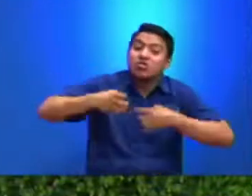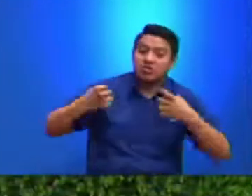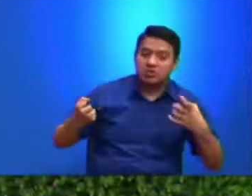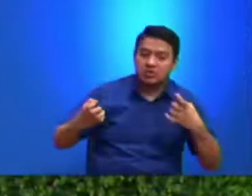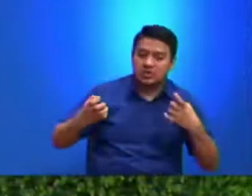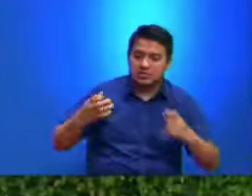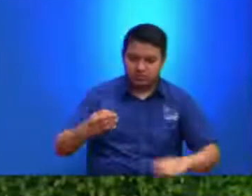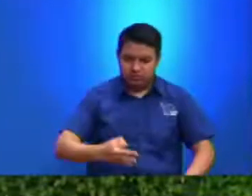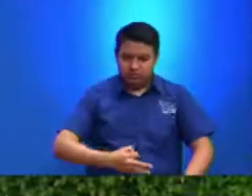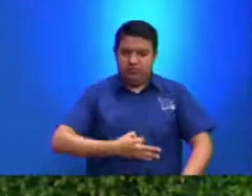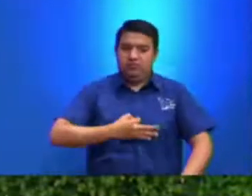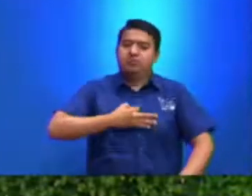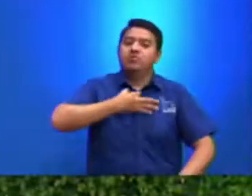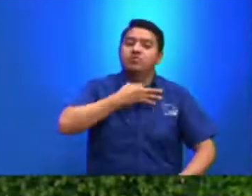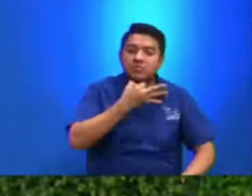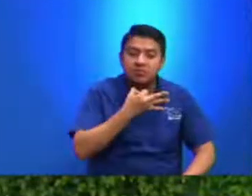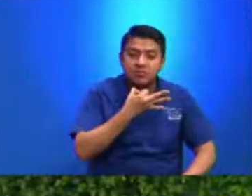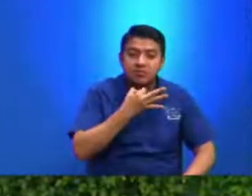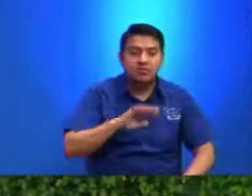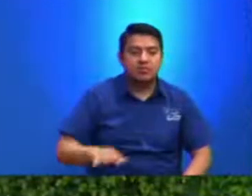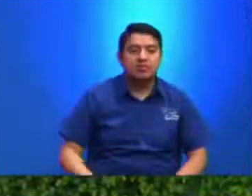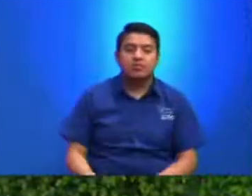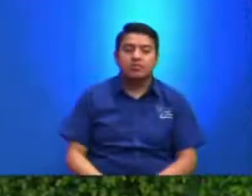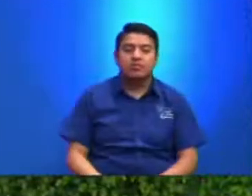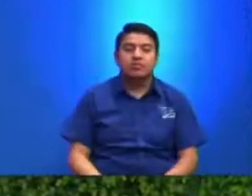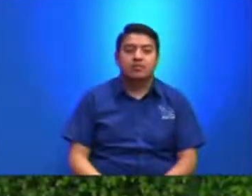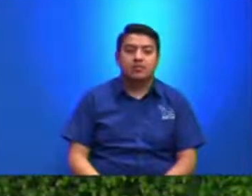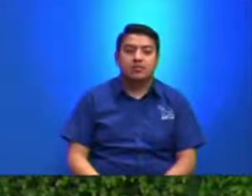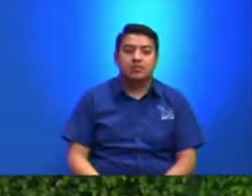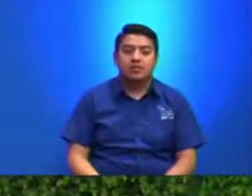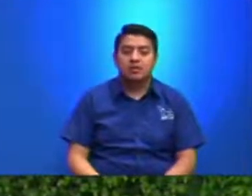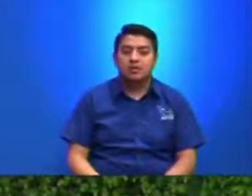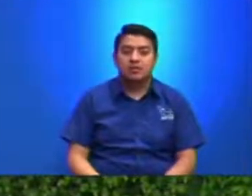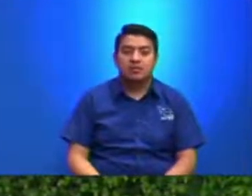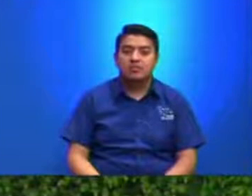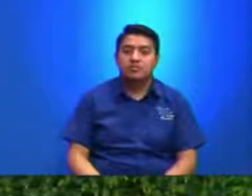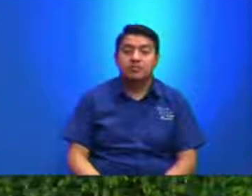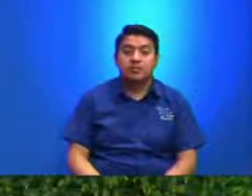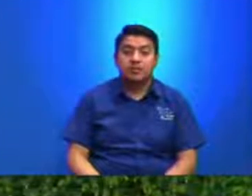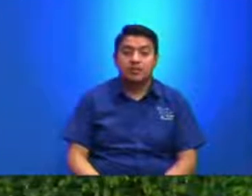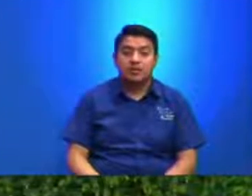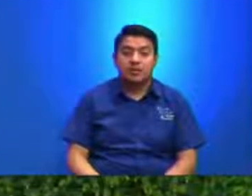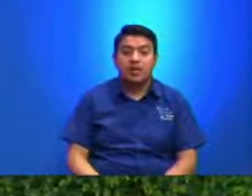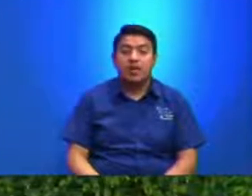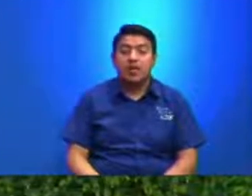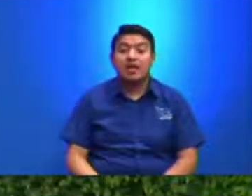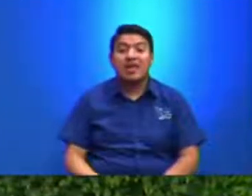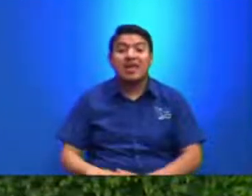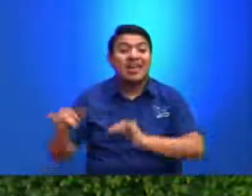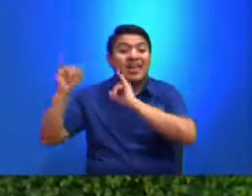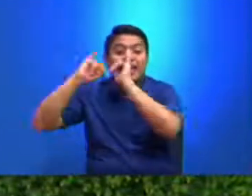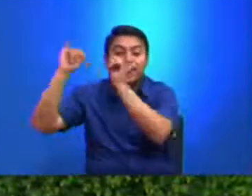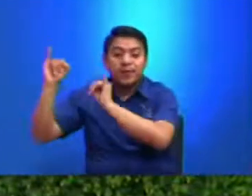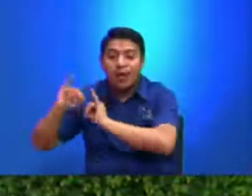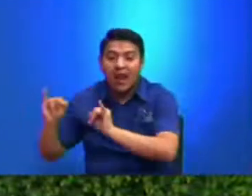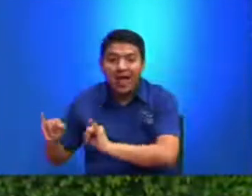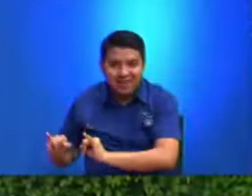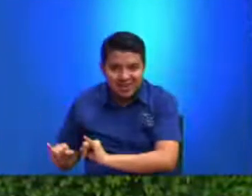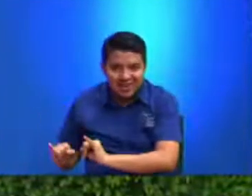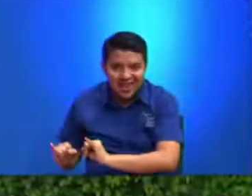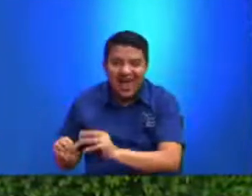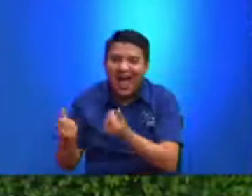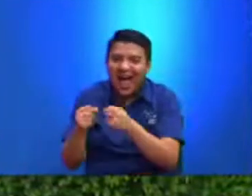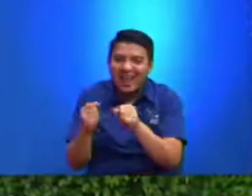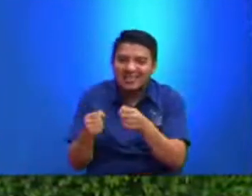Yo he visto lo que la idolatría le hace a la gente, a los idolatrados, a los ídolos. Yo he